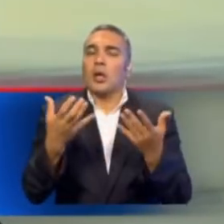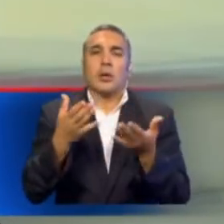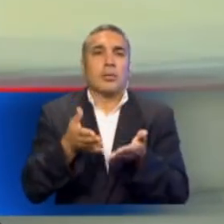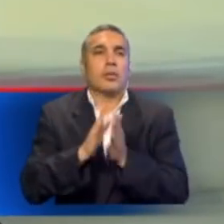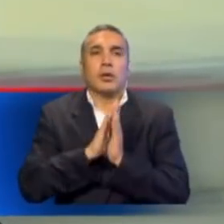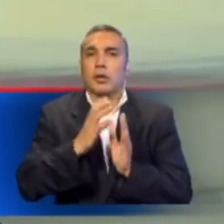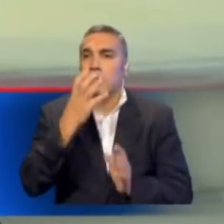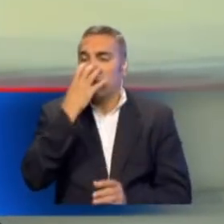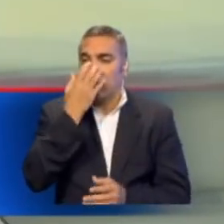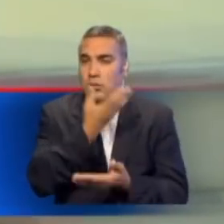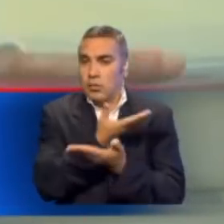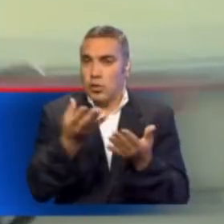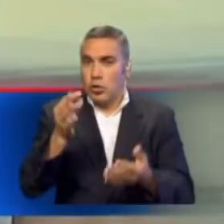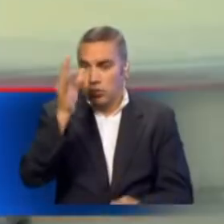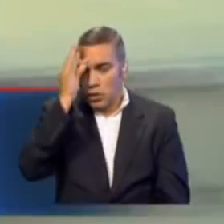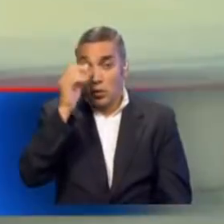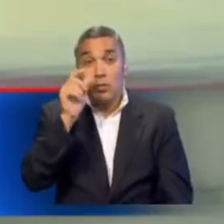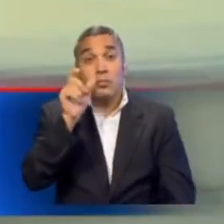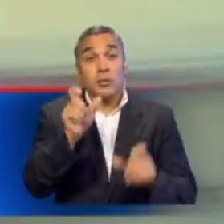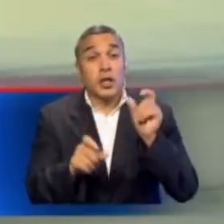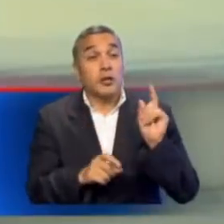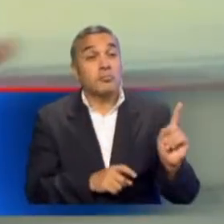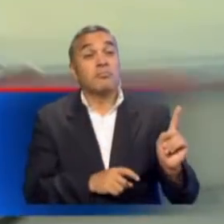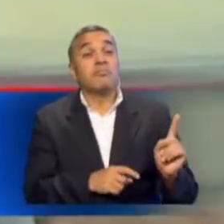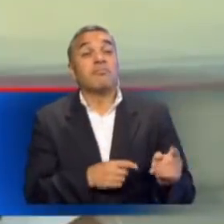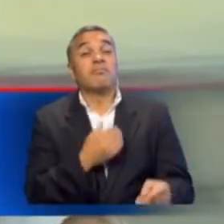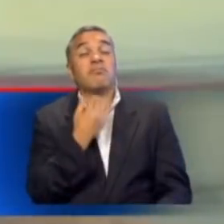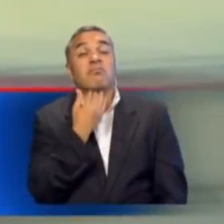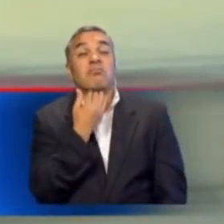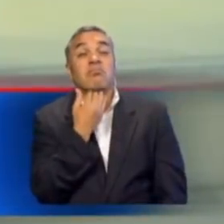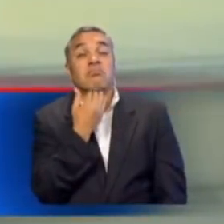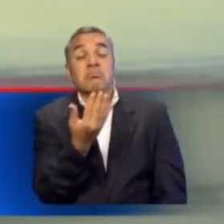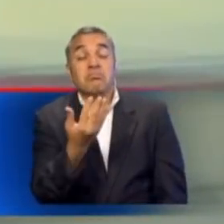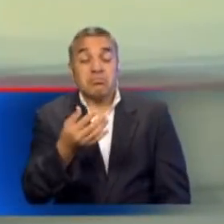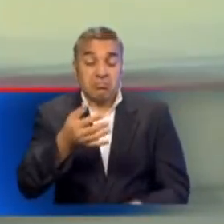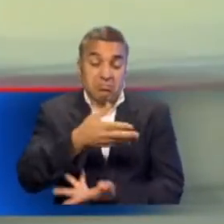desesperadamente oxigenar hospitales, pues lastimosamente hay ciudadanos que continúan con estas incivilidades.